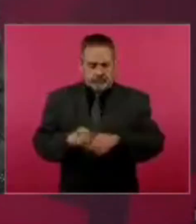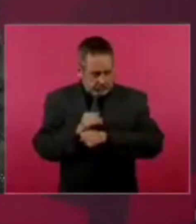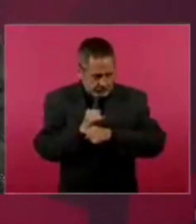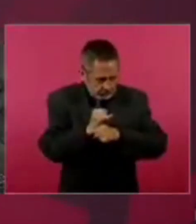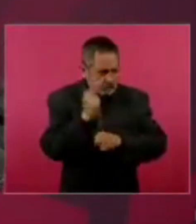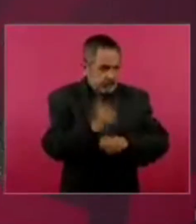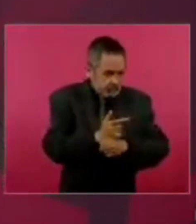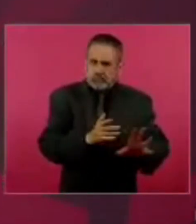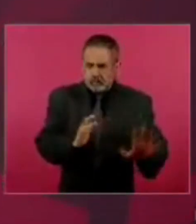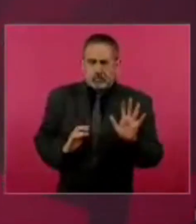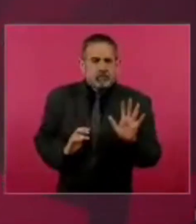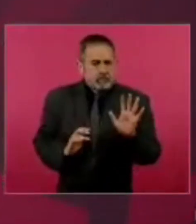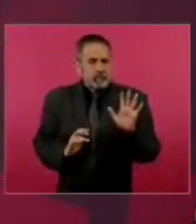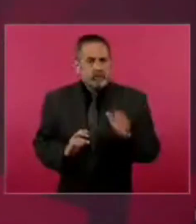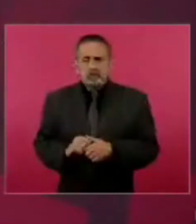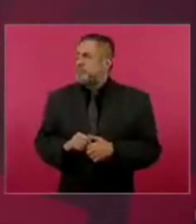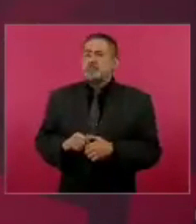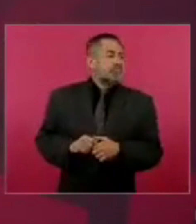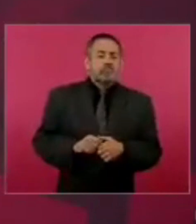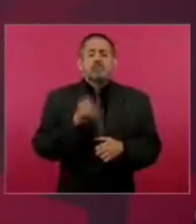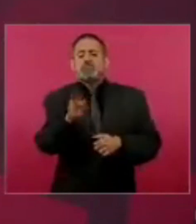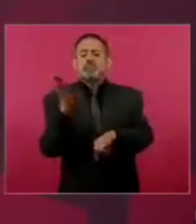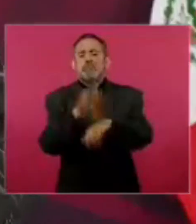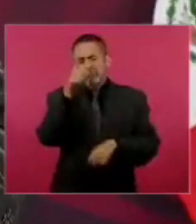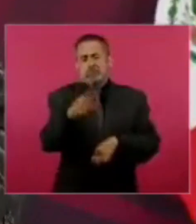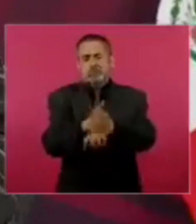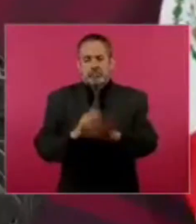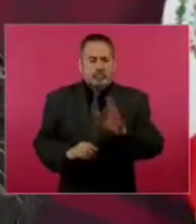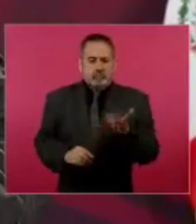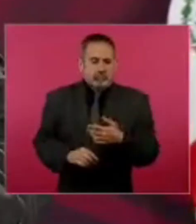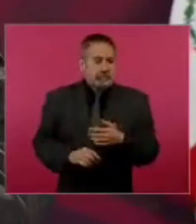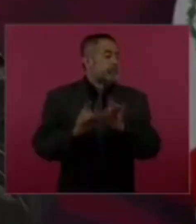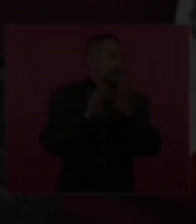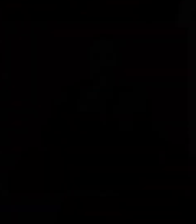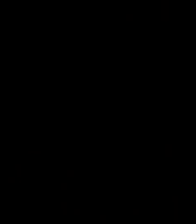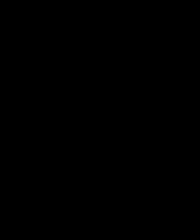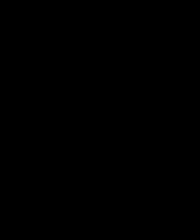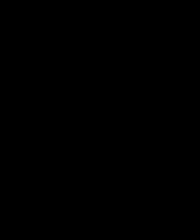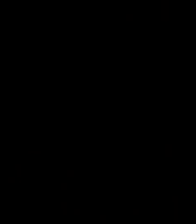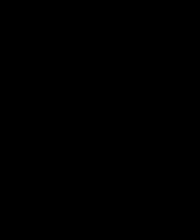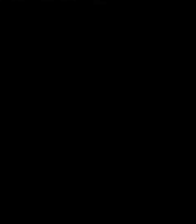O sea, no se puede castigar a cualquier persona, no pueden haber chivos expiatorios.